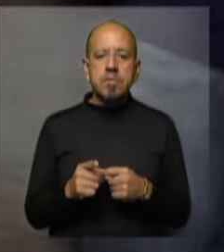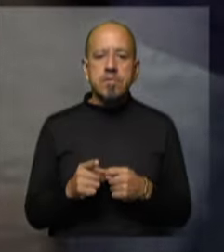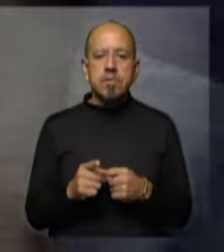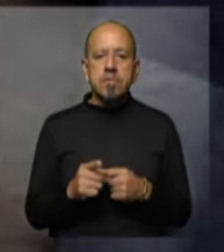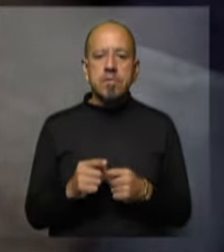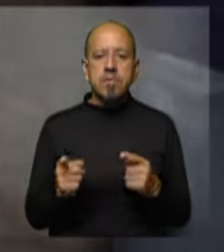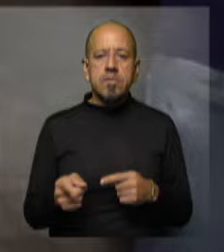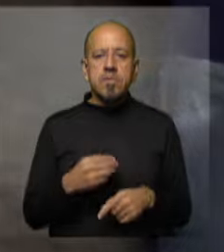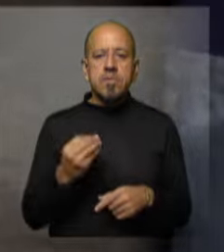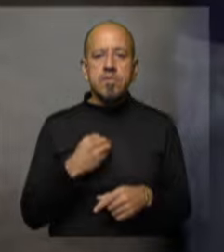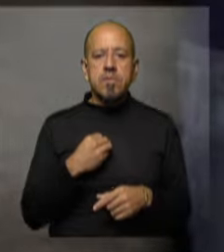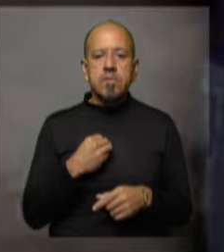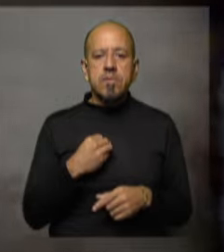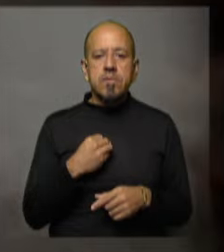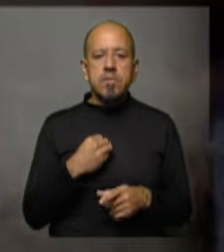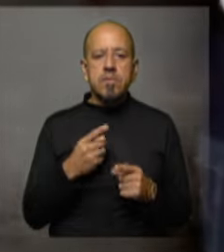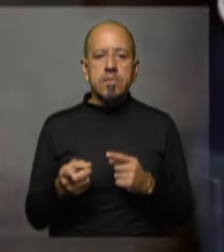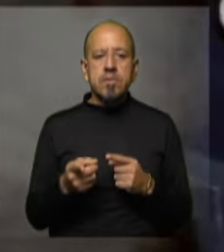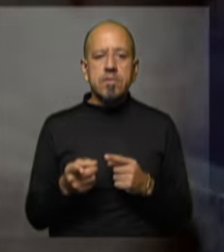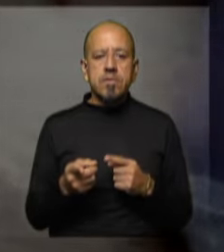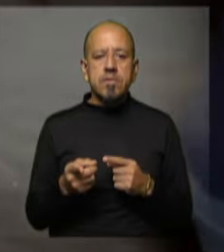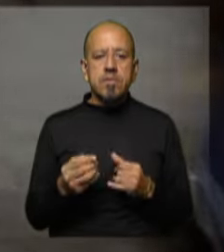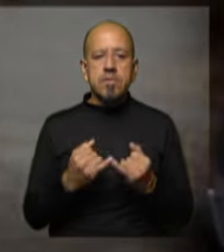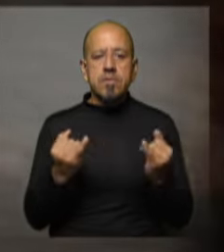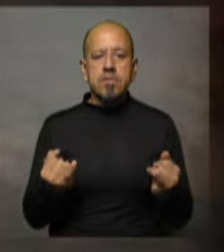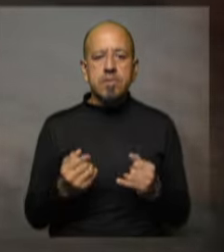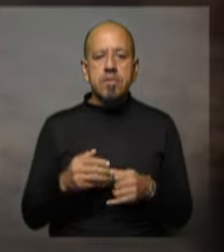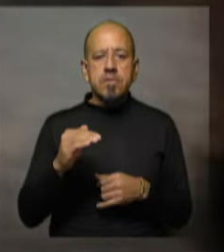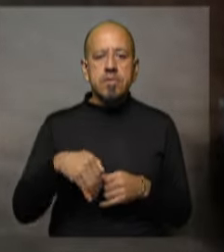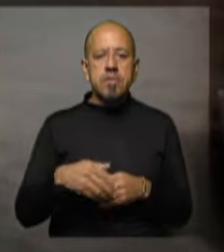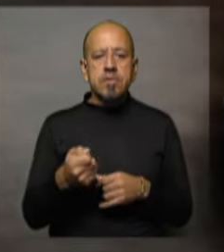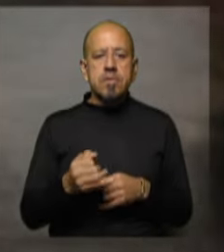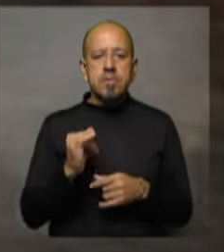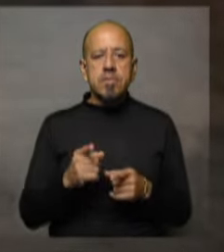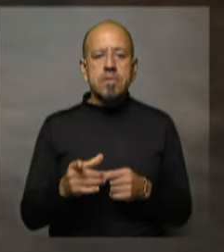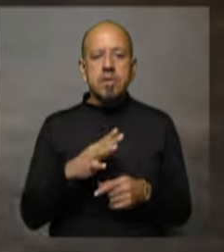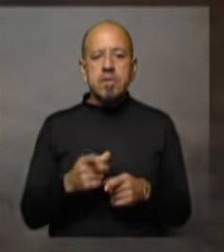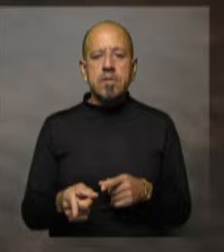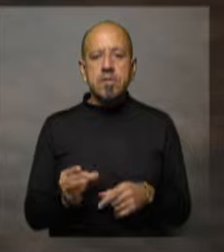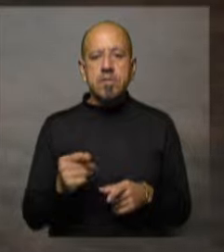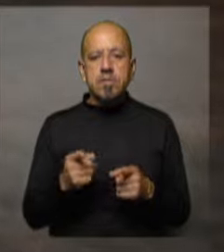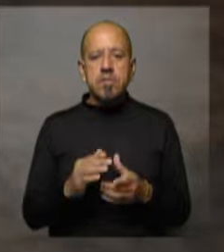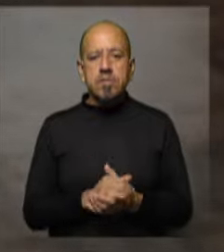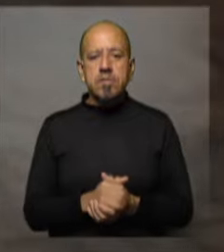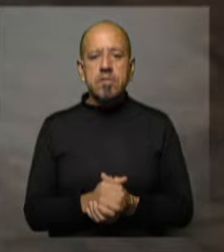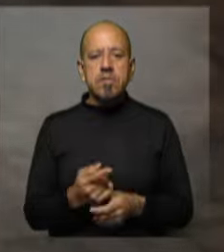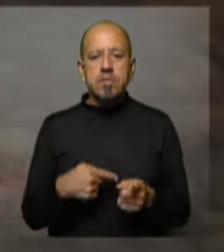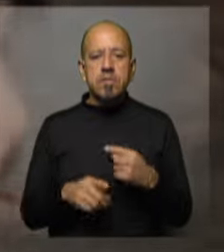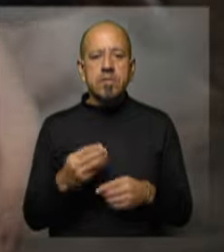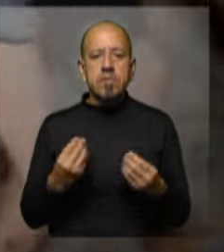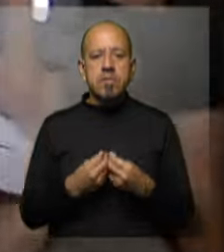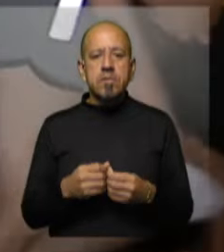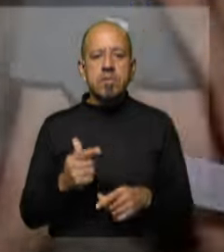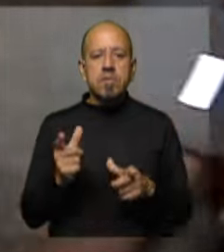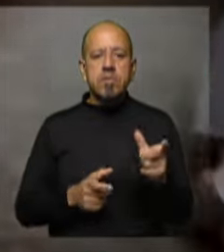le viene mucha fe. Y más el día de la MAI, ahí se cumple todo, ¿viste? Pero mucha gente con problemas de